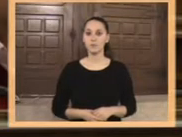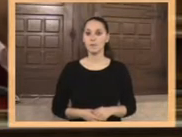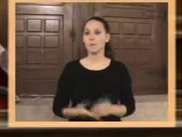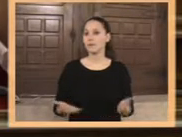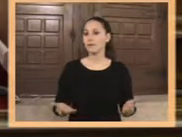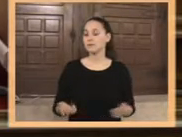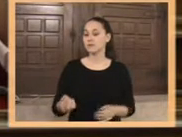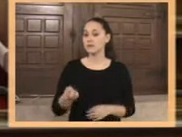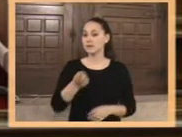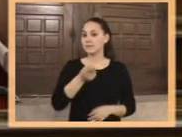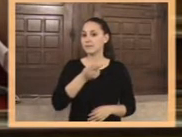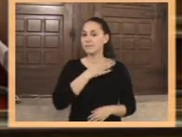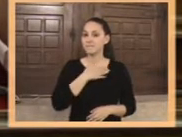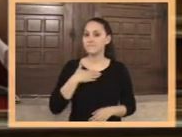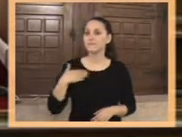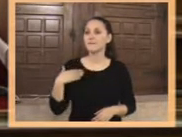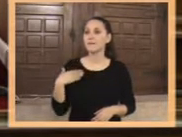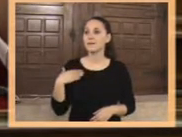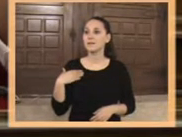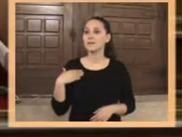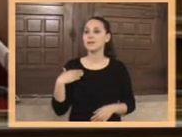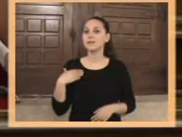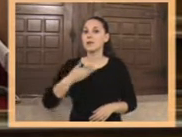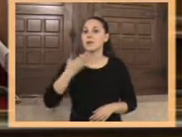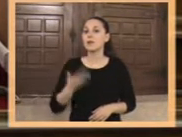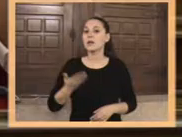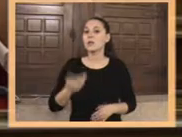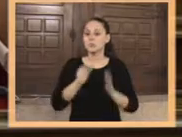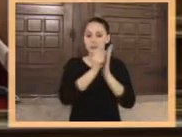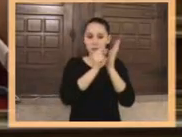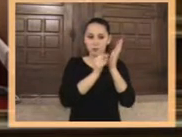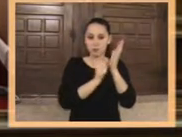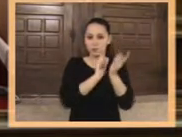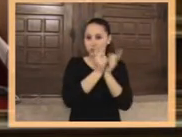manifestaros las principales modificaciones con respecto a la anterior ordenanza.